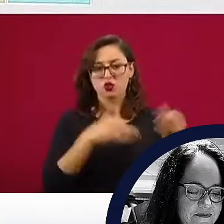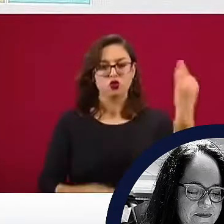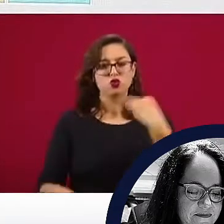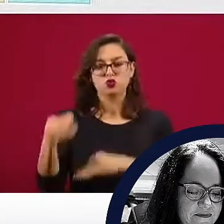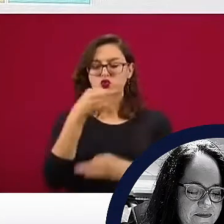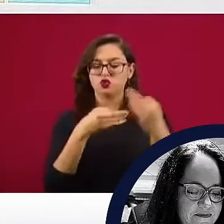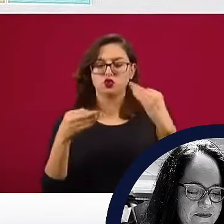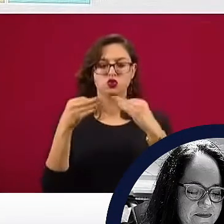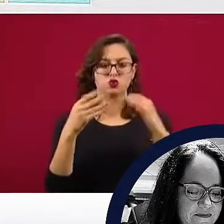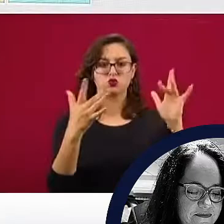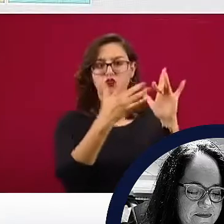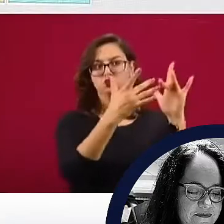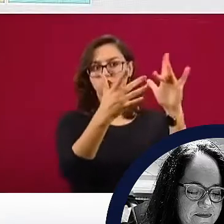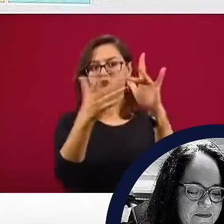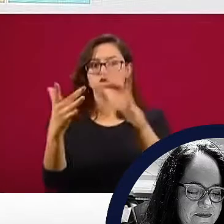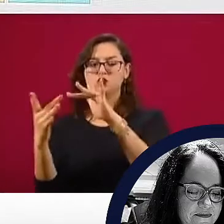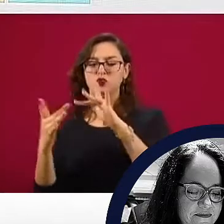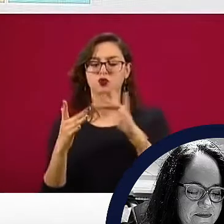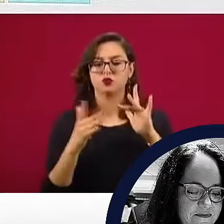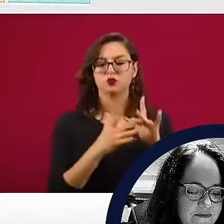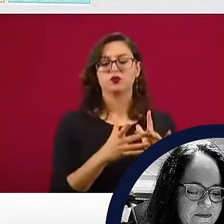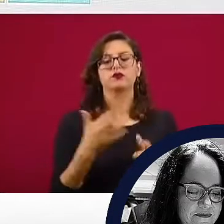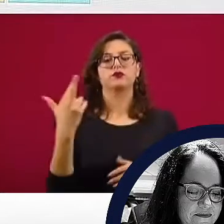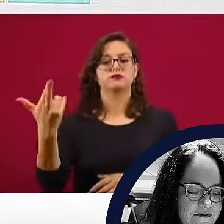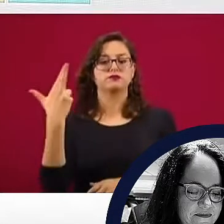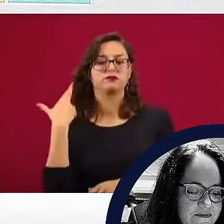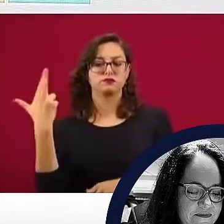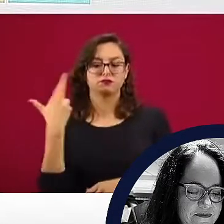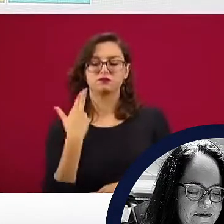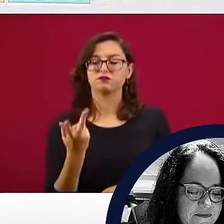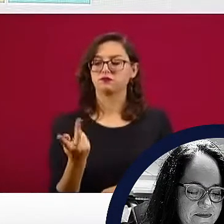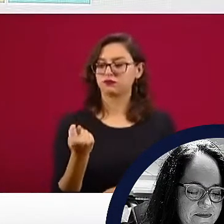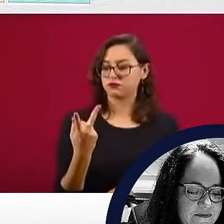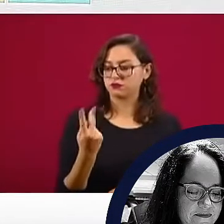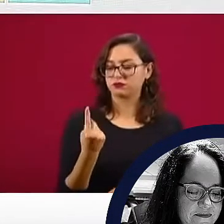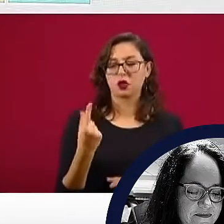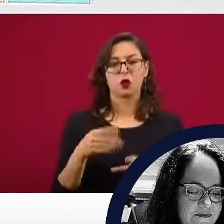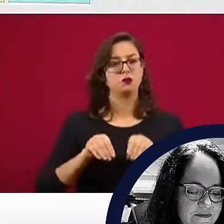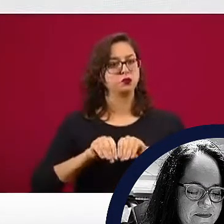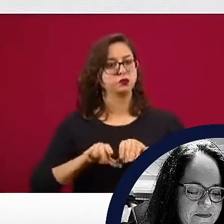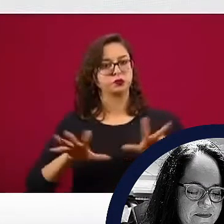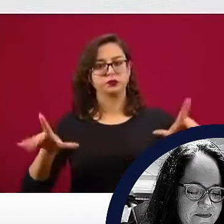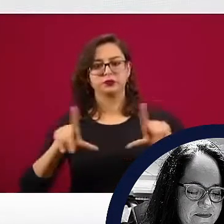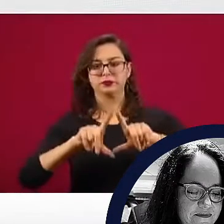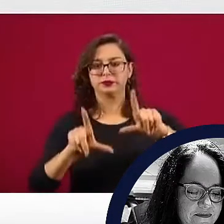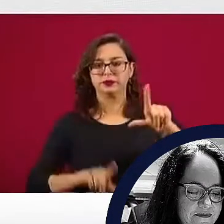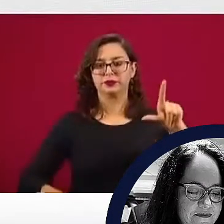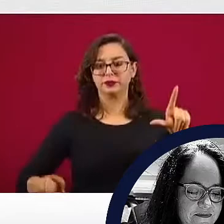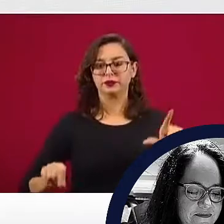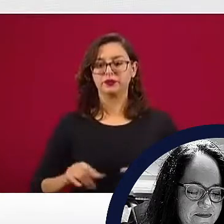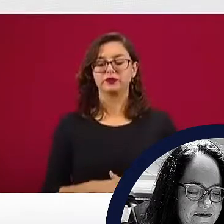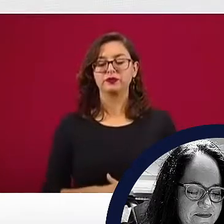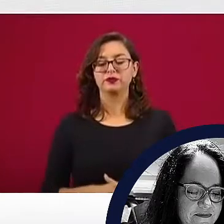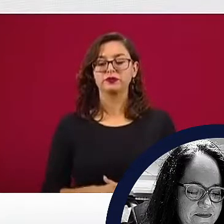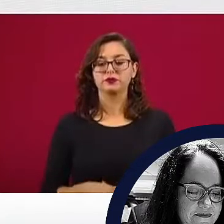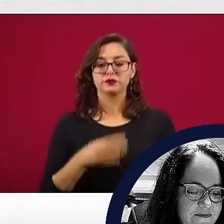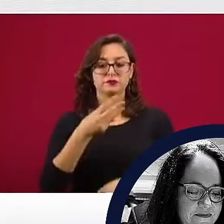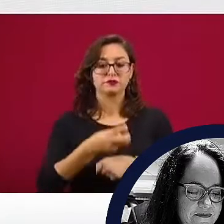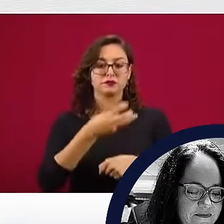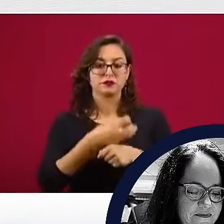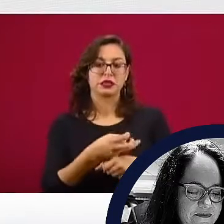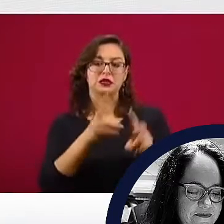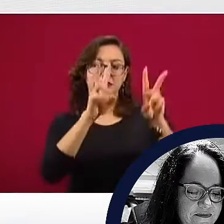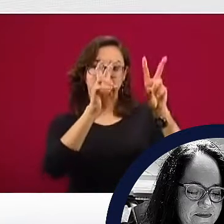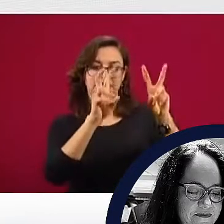tenemos que ser muy conscientes de que somos el sostén de una familia, ¿no? Y tenemos que promover también algo de lo que se